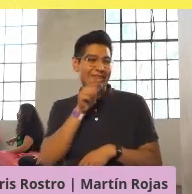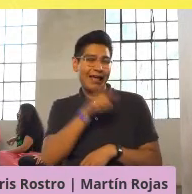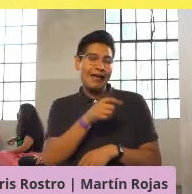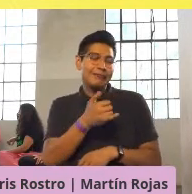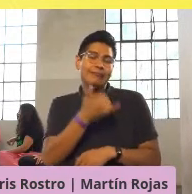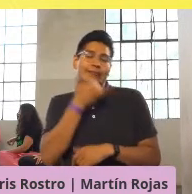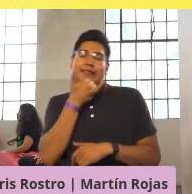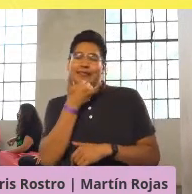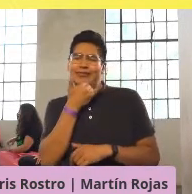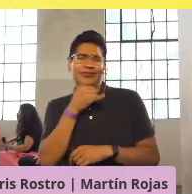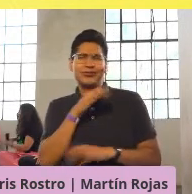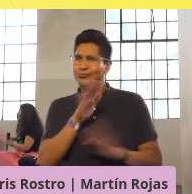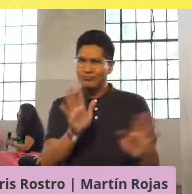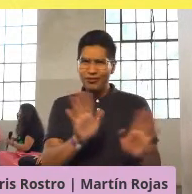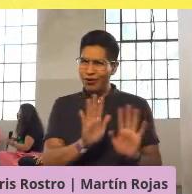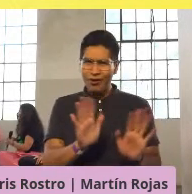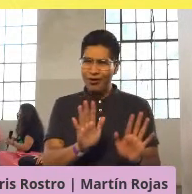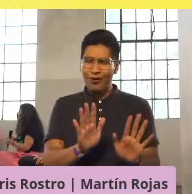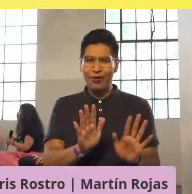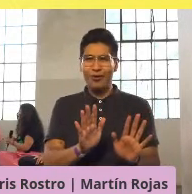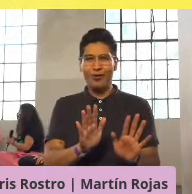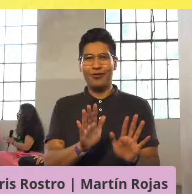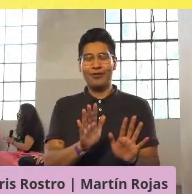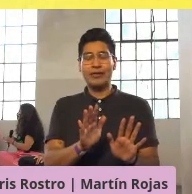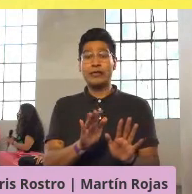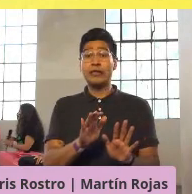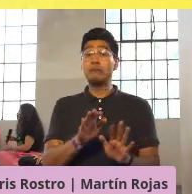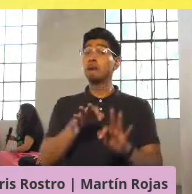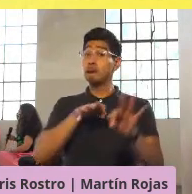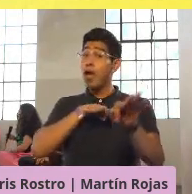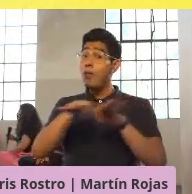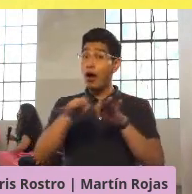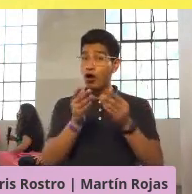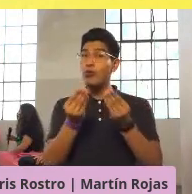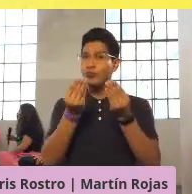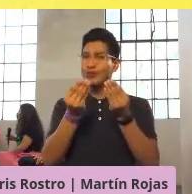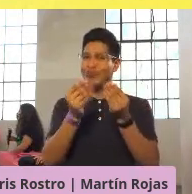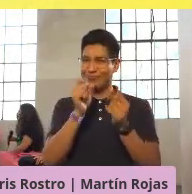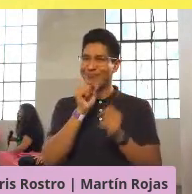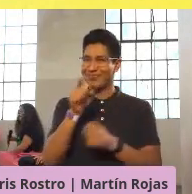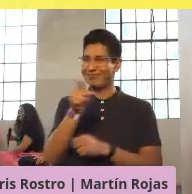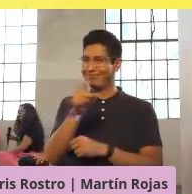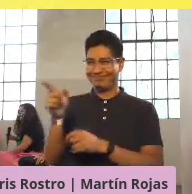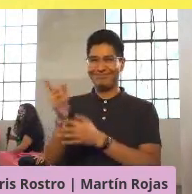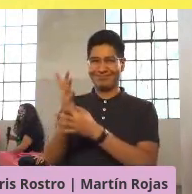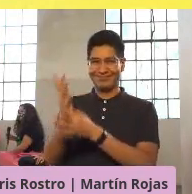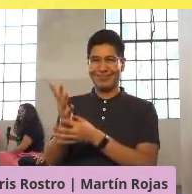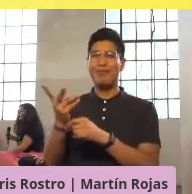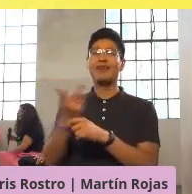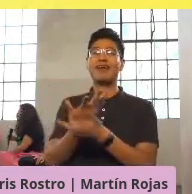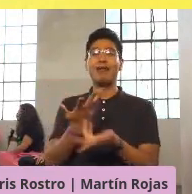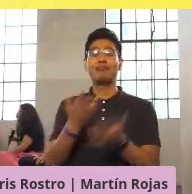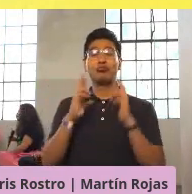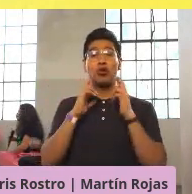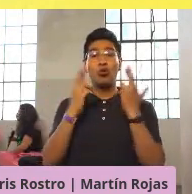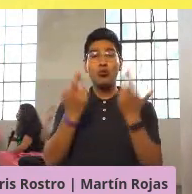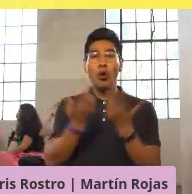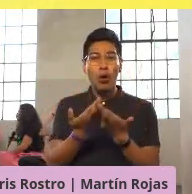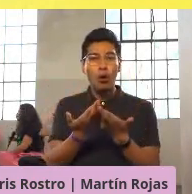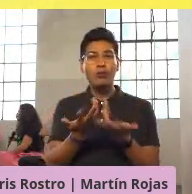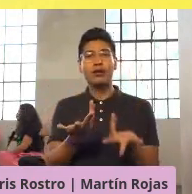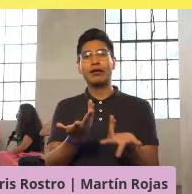ups! No, o sea, estamos, y hay un montón de chamba, y hay un montón, como dicen ustedes, o sea, estas juntas en las